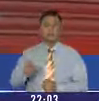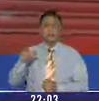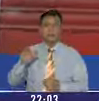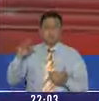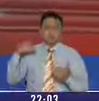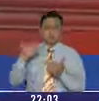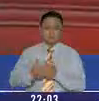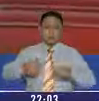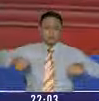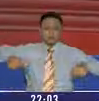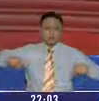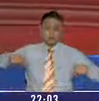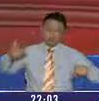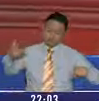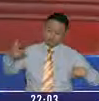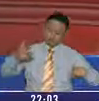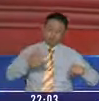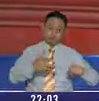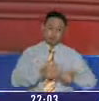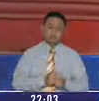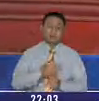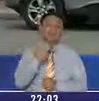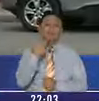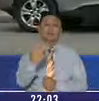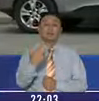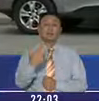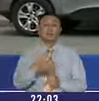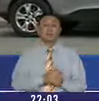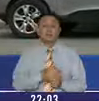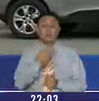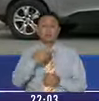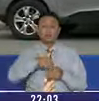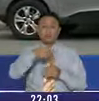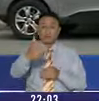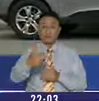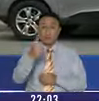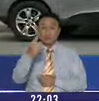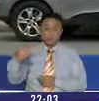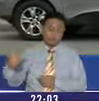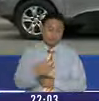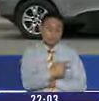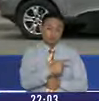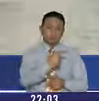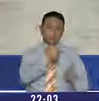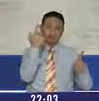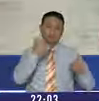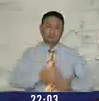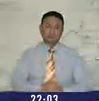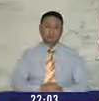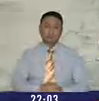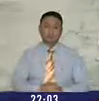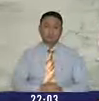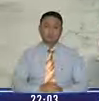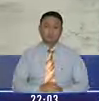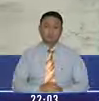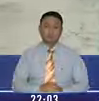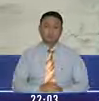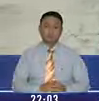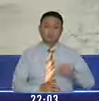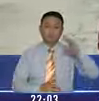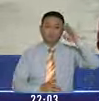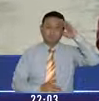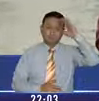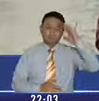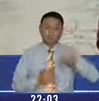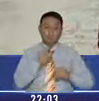llegaron en una motocicleta y que eran 3. 2 se quedaron afuera y el gatillero ingresó. La policía maneja la hipótesis que